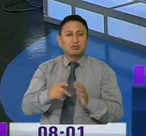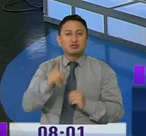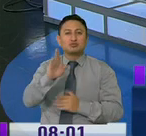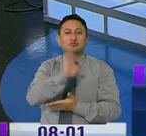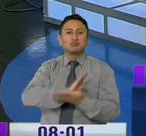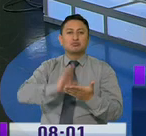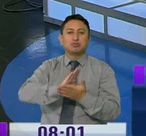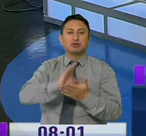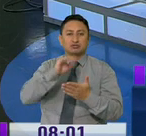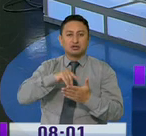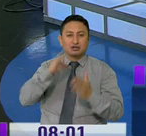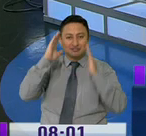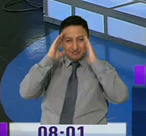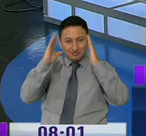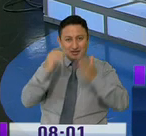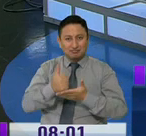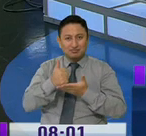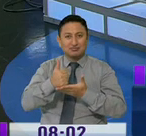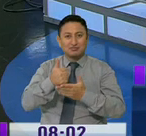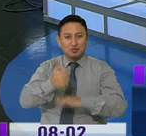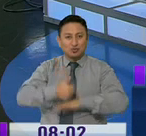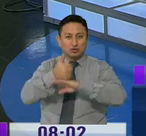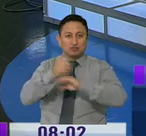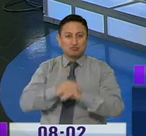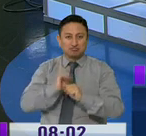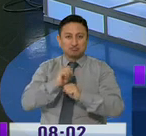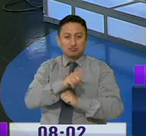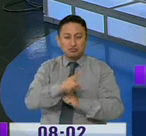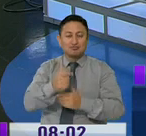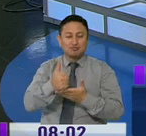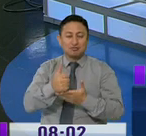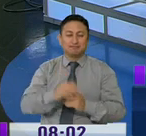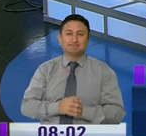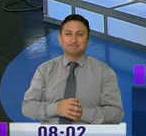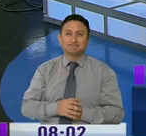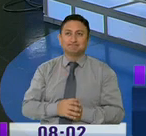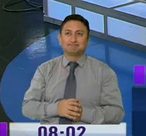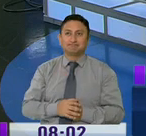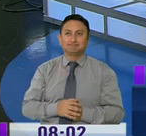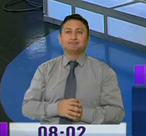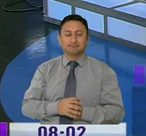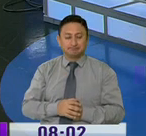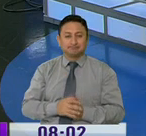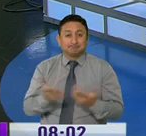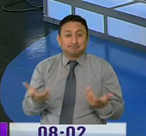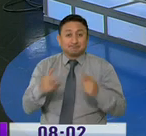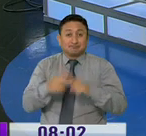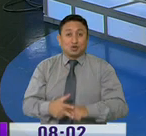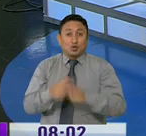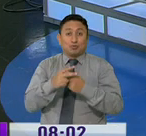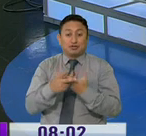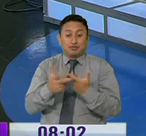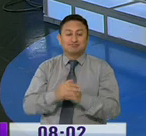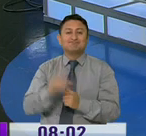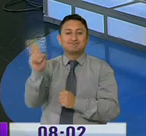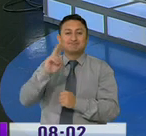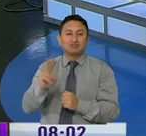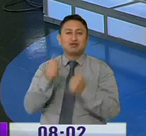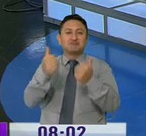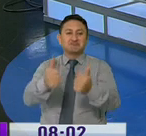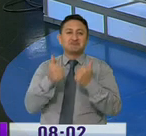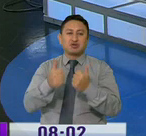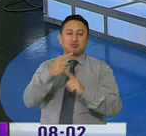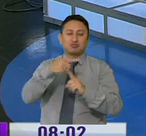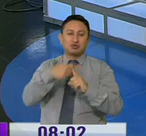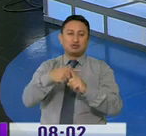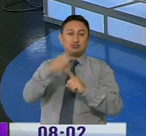barrio y nosotros trabajar de la mano con la autoridad en bien de la ciudad, de nuestro lindo Quito. Bueno, así iniciamos, que el día viernes sea realmente